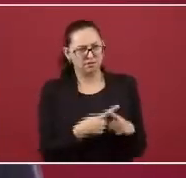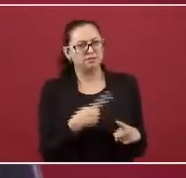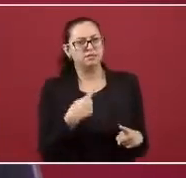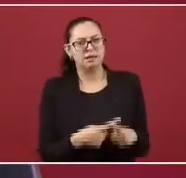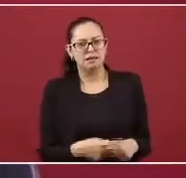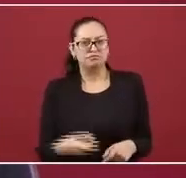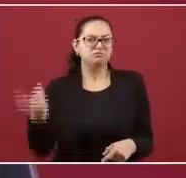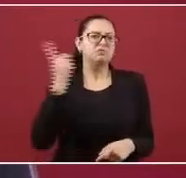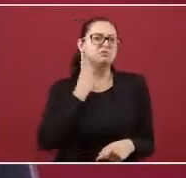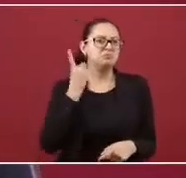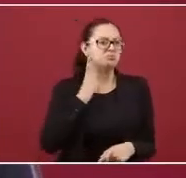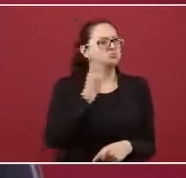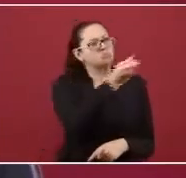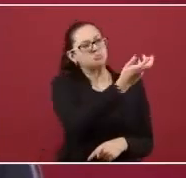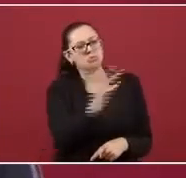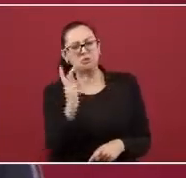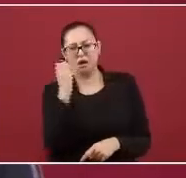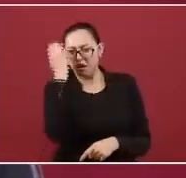a los diputados